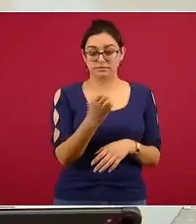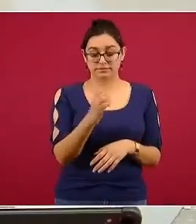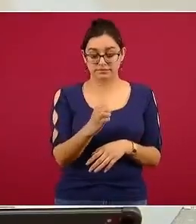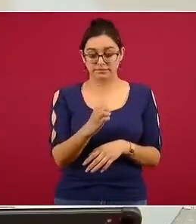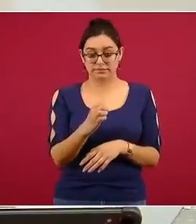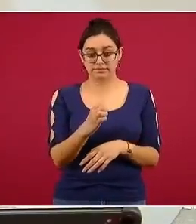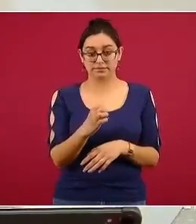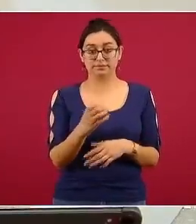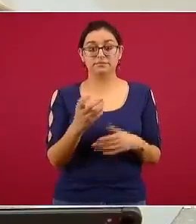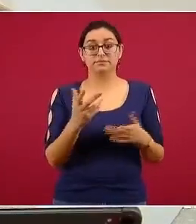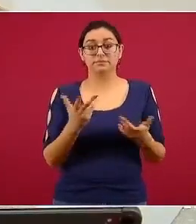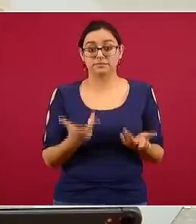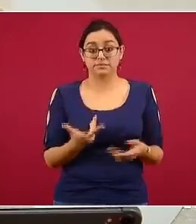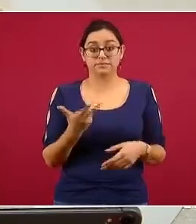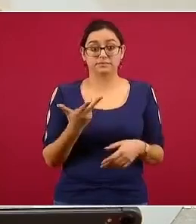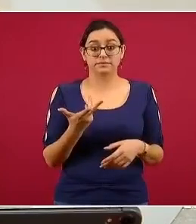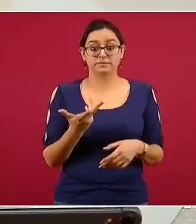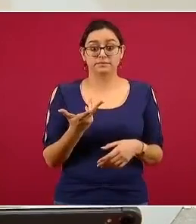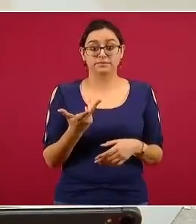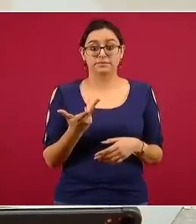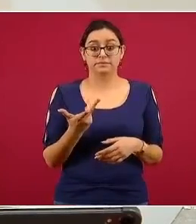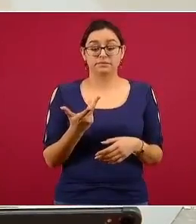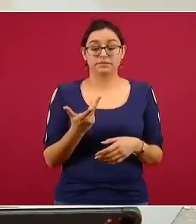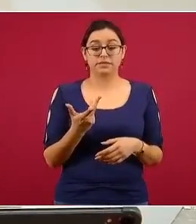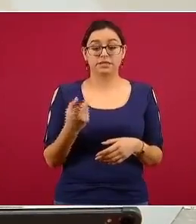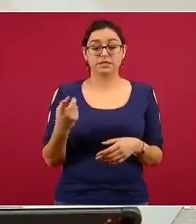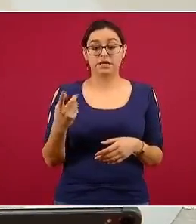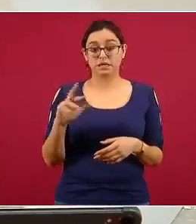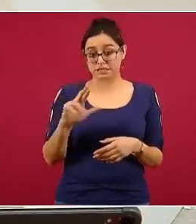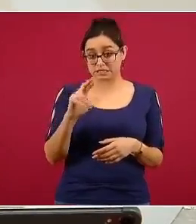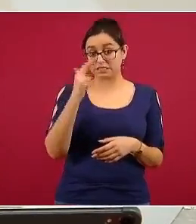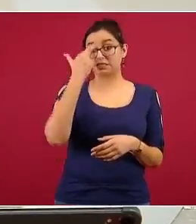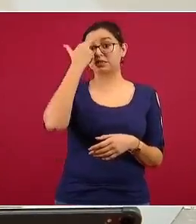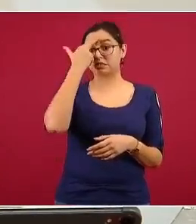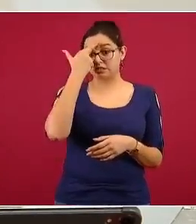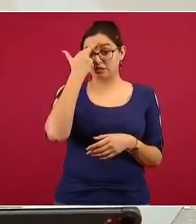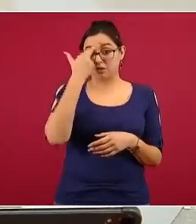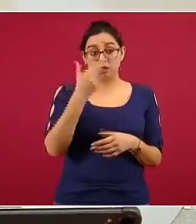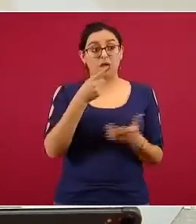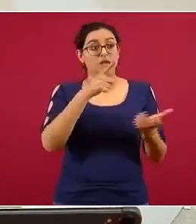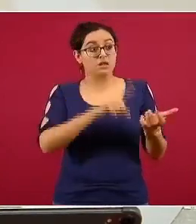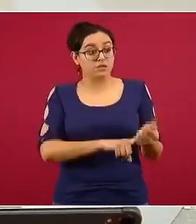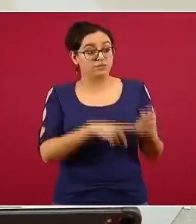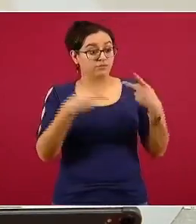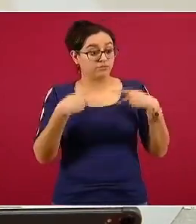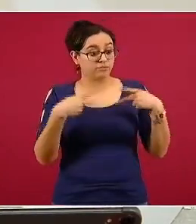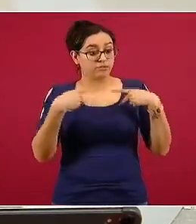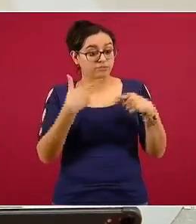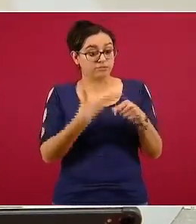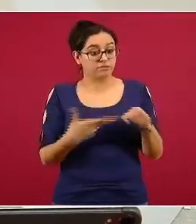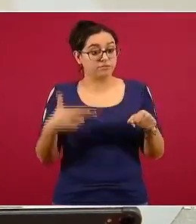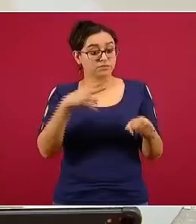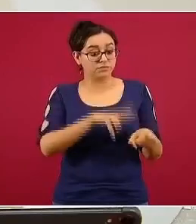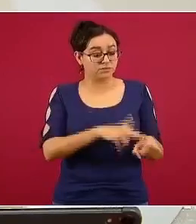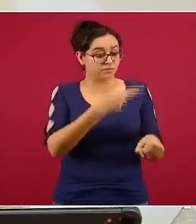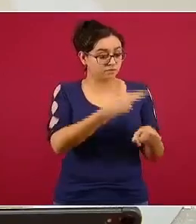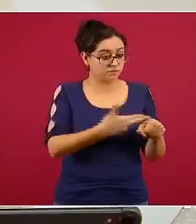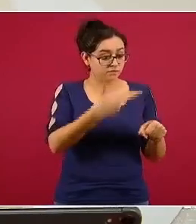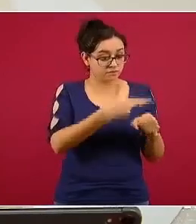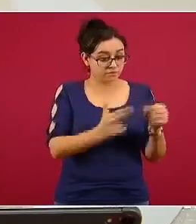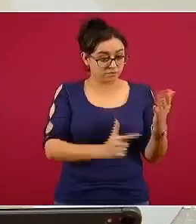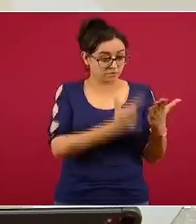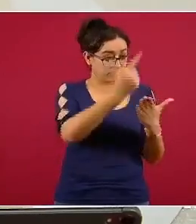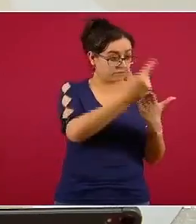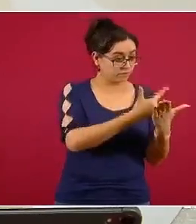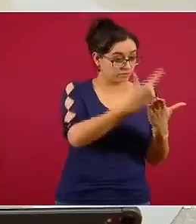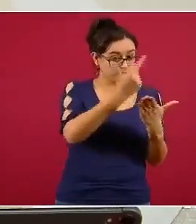Recuerden, aunque estamos afinando este censo nominal de personal de salud, pero que implica pues, el